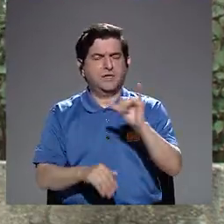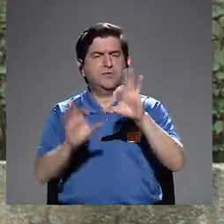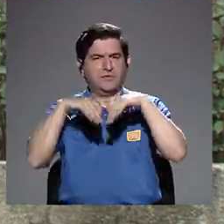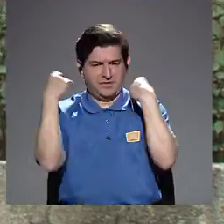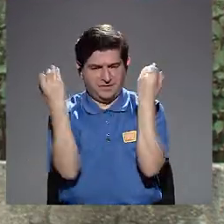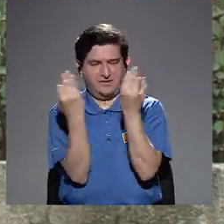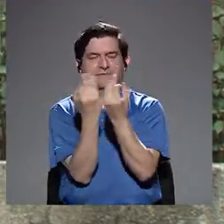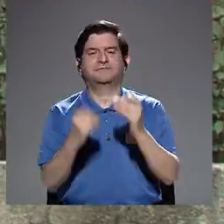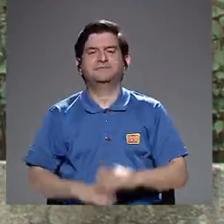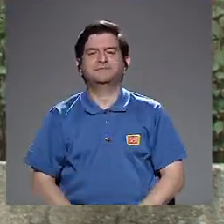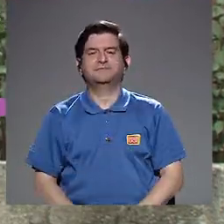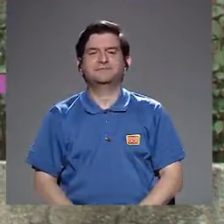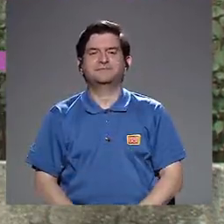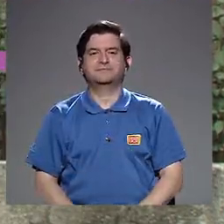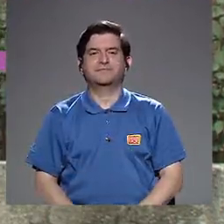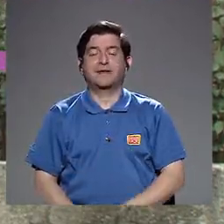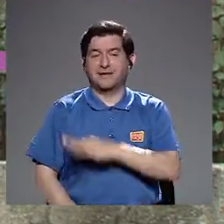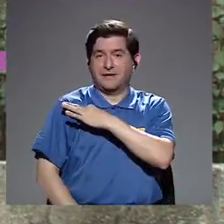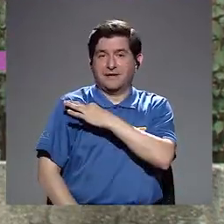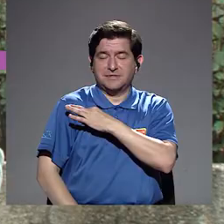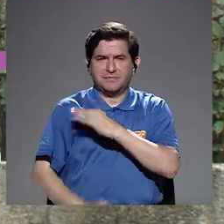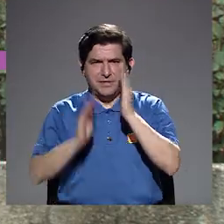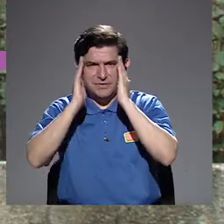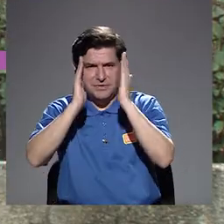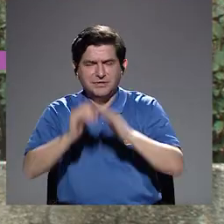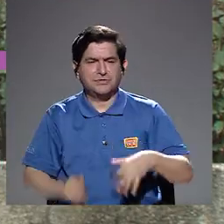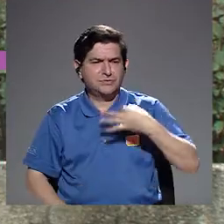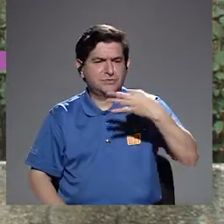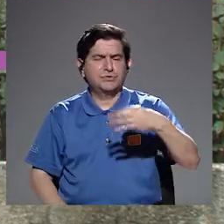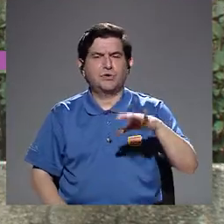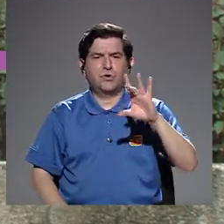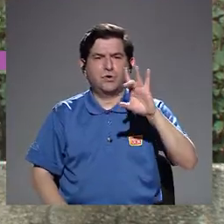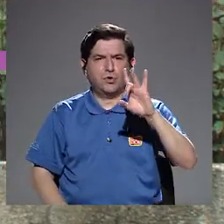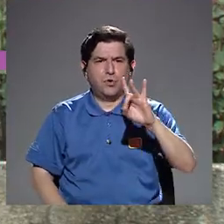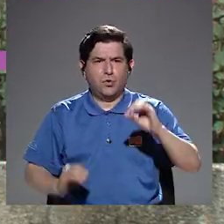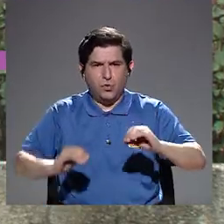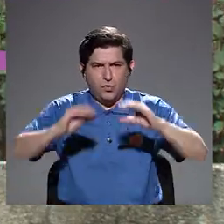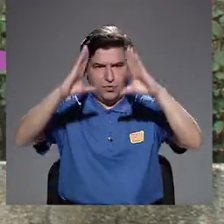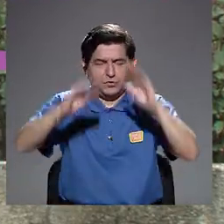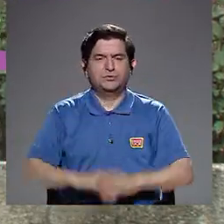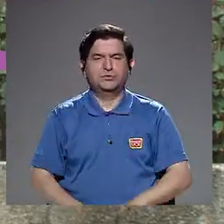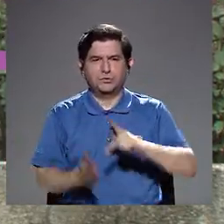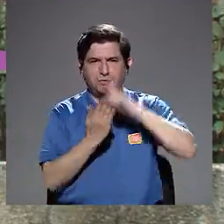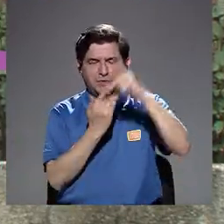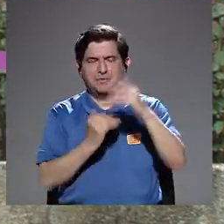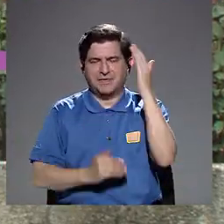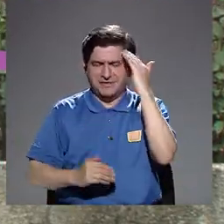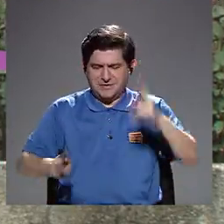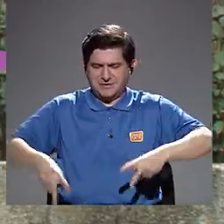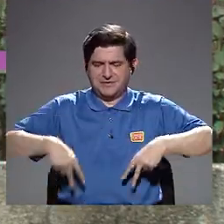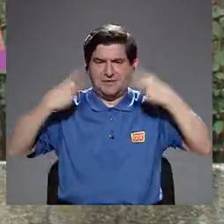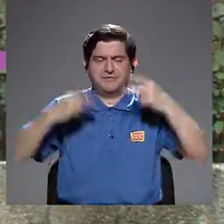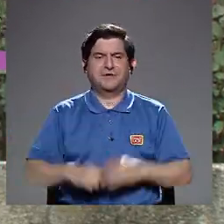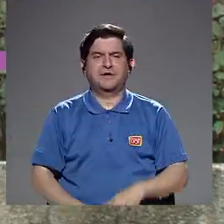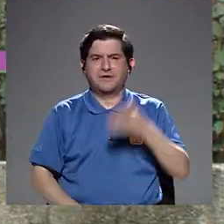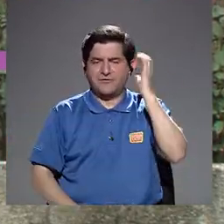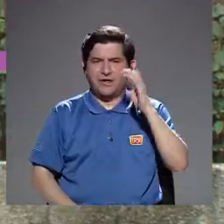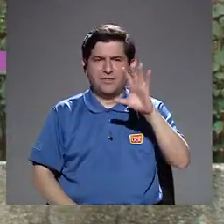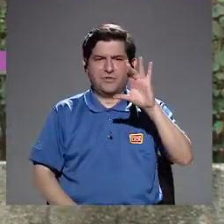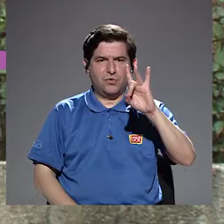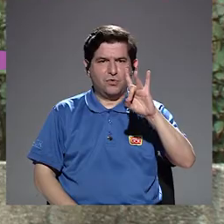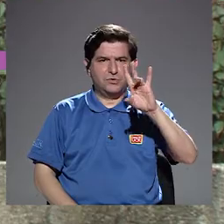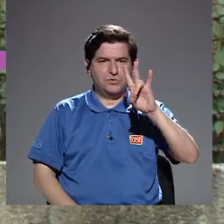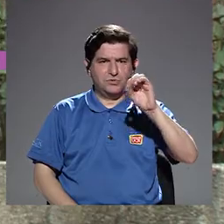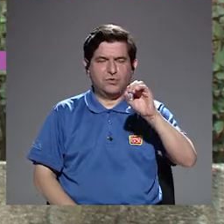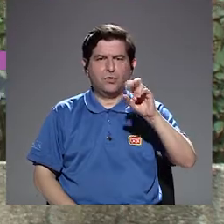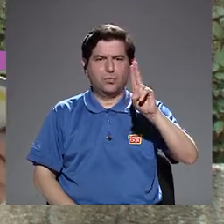usted y su familia. Les invito a que escuchen todos los días a las 8 de la mañana el programa Saber Vivir en Radio